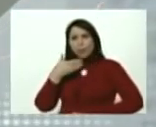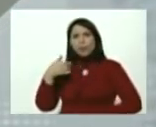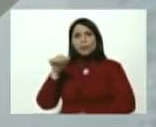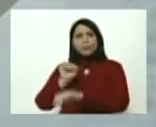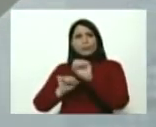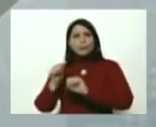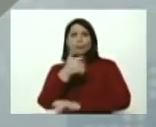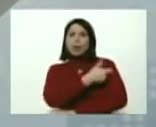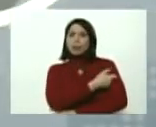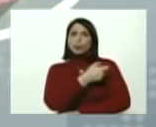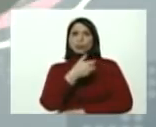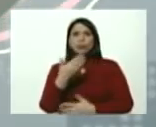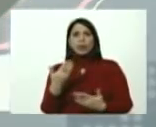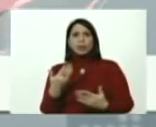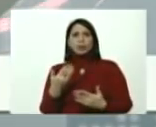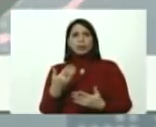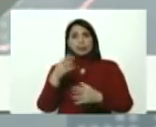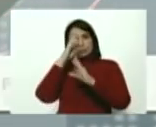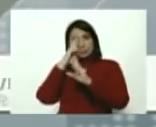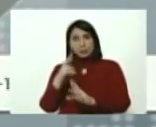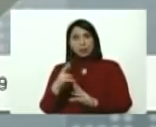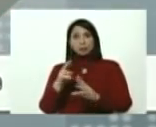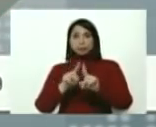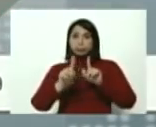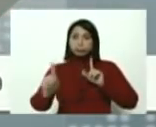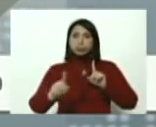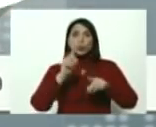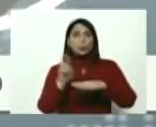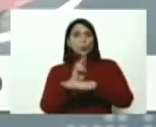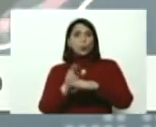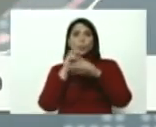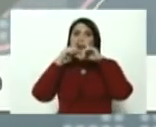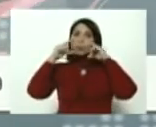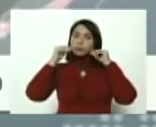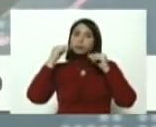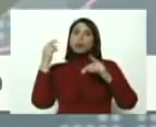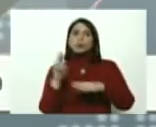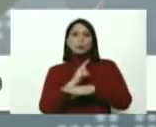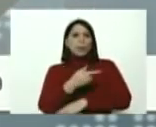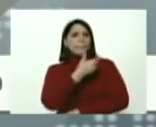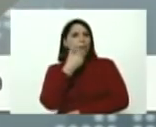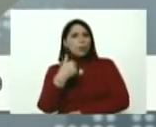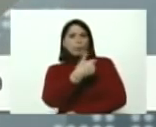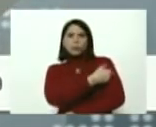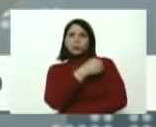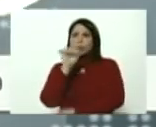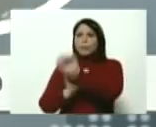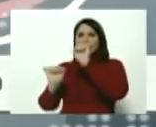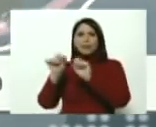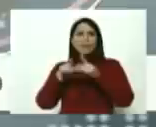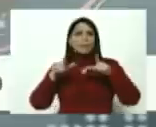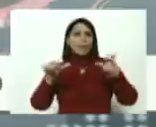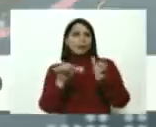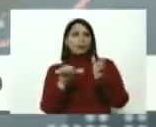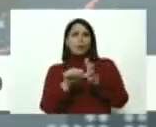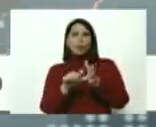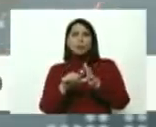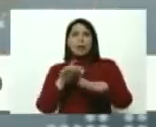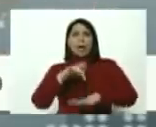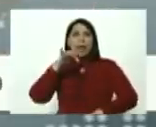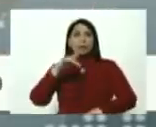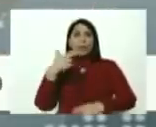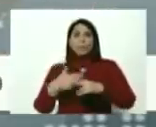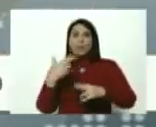quedarse en casa. La mejor vacuna es usar tapabocas. La mejor vacuna es evitar espacios que son de alto riesgo